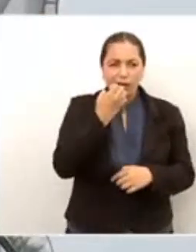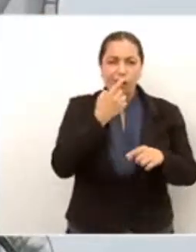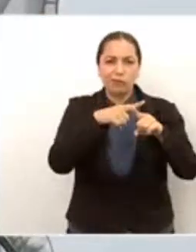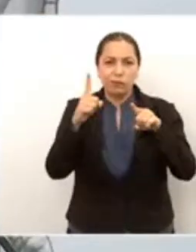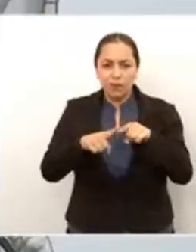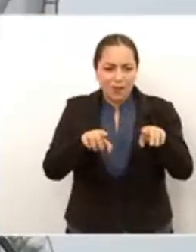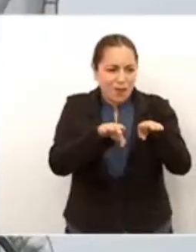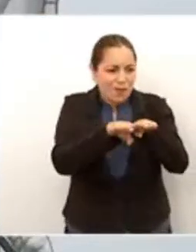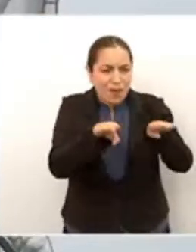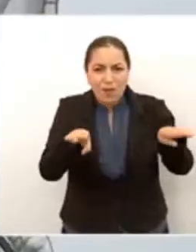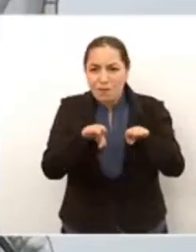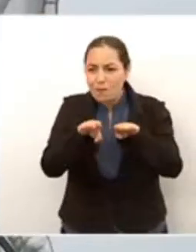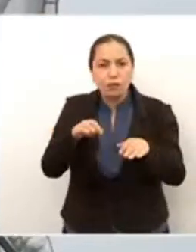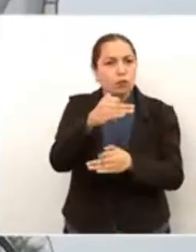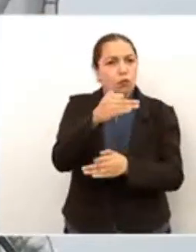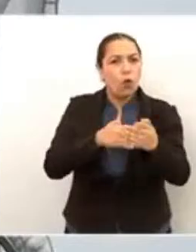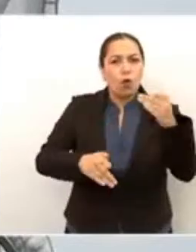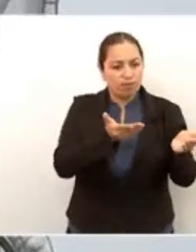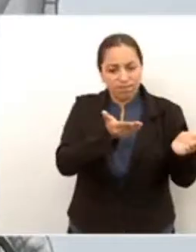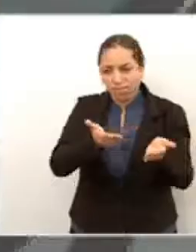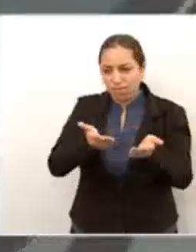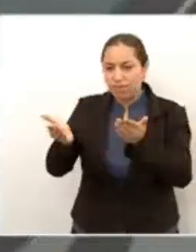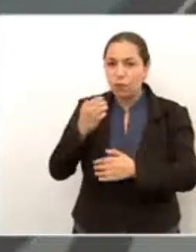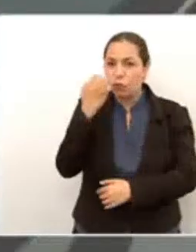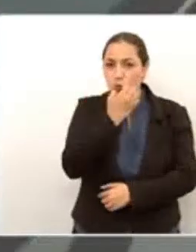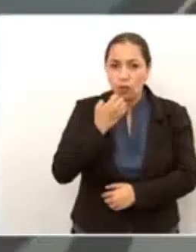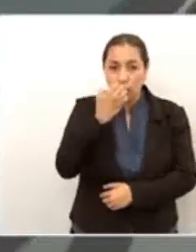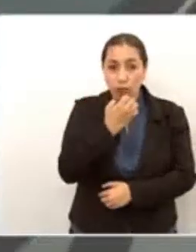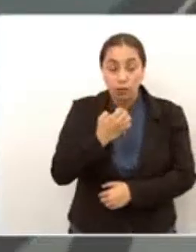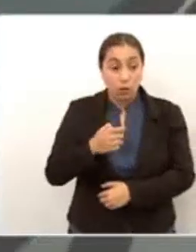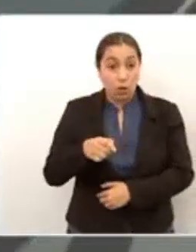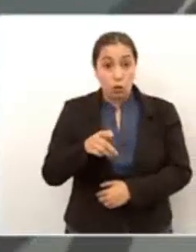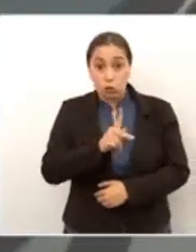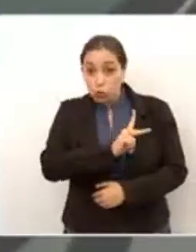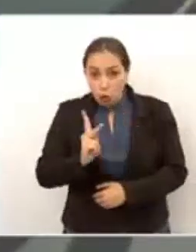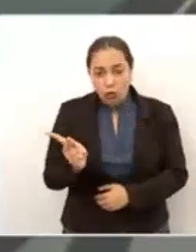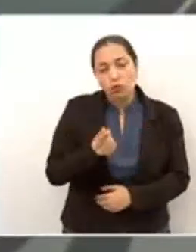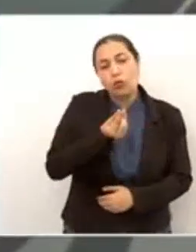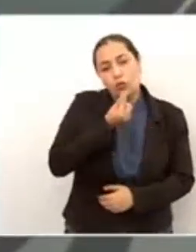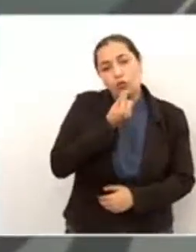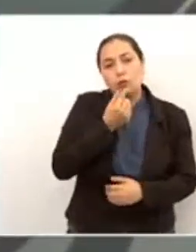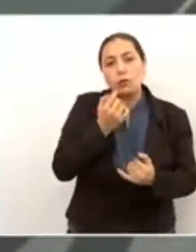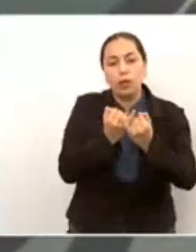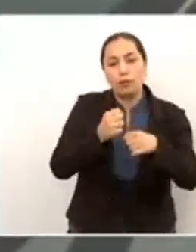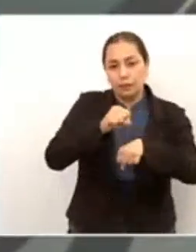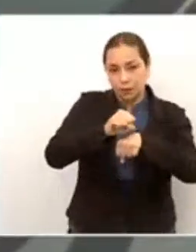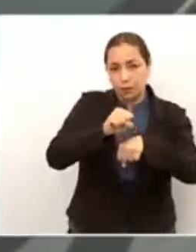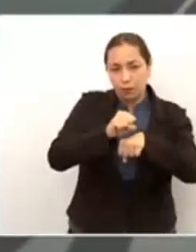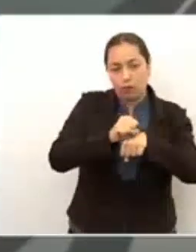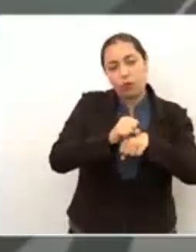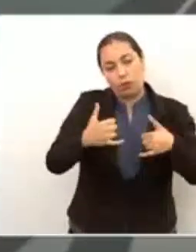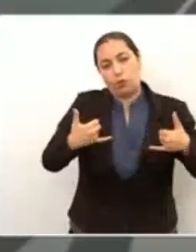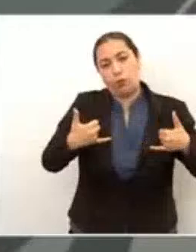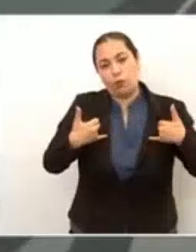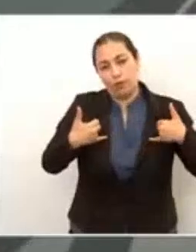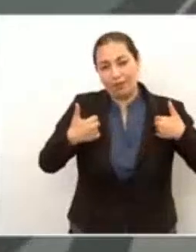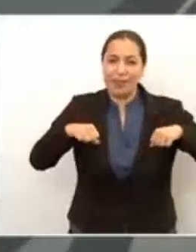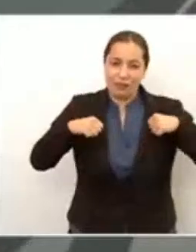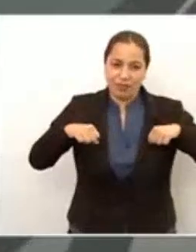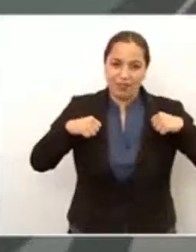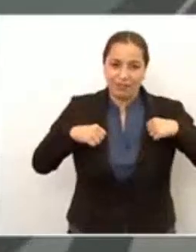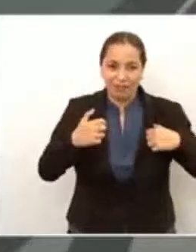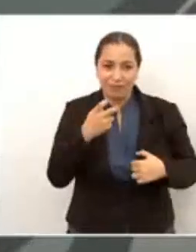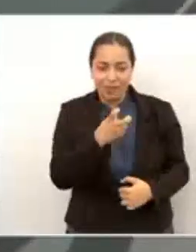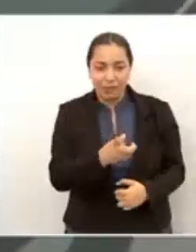parejo, todos a la escuela. Ya todos los niños de secundaria, las y los adolescentes de